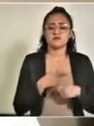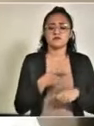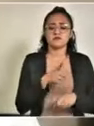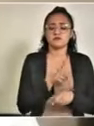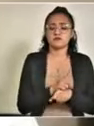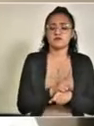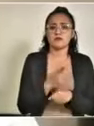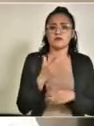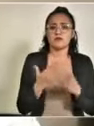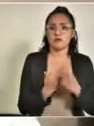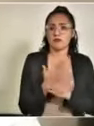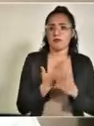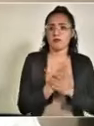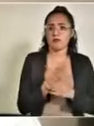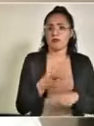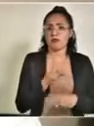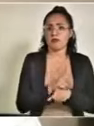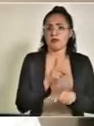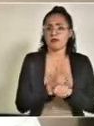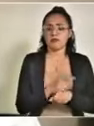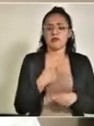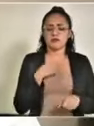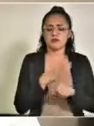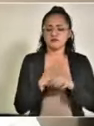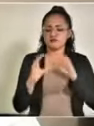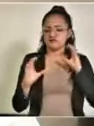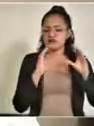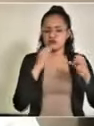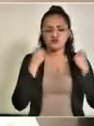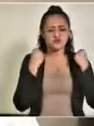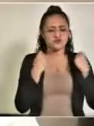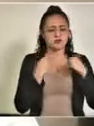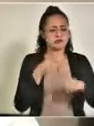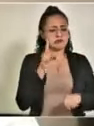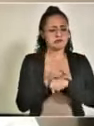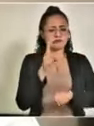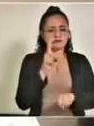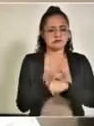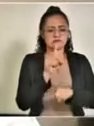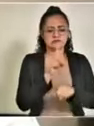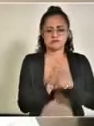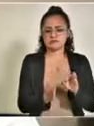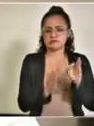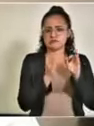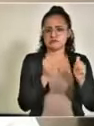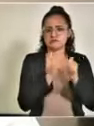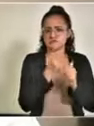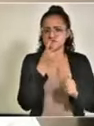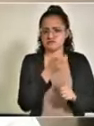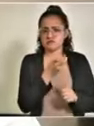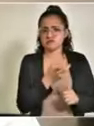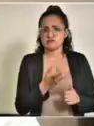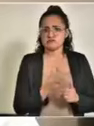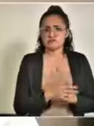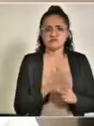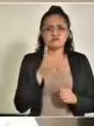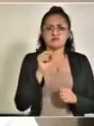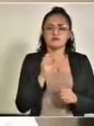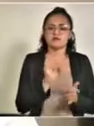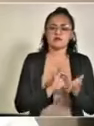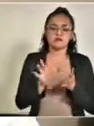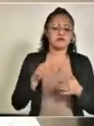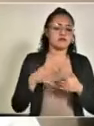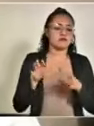la mañana. Tengo una comunicación intensa todos los días con él. No está fuera